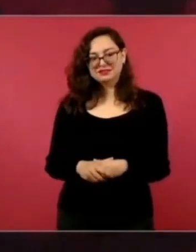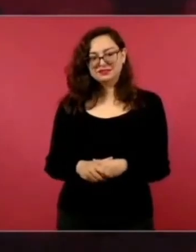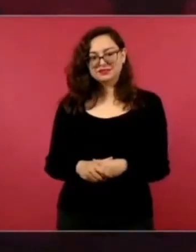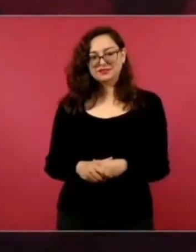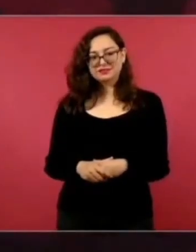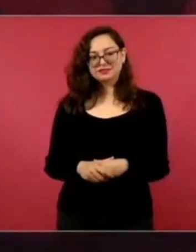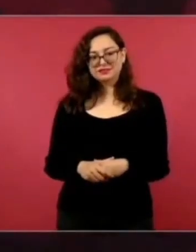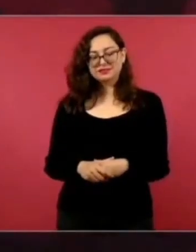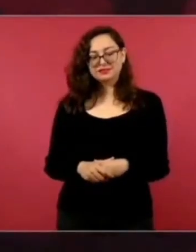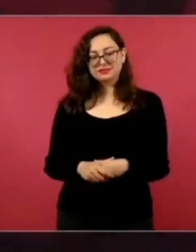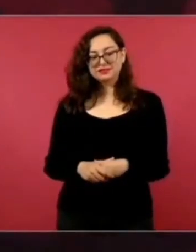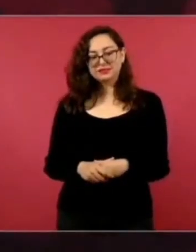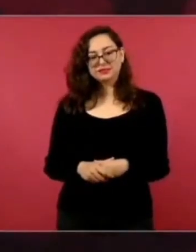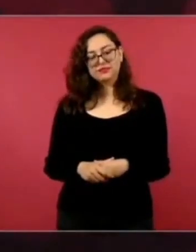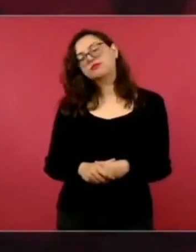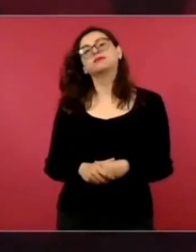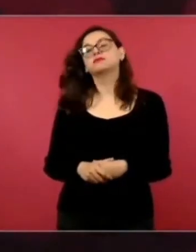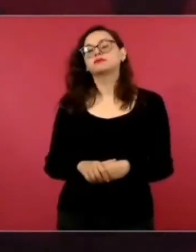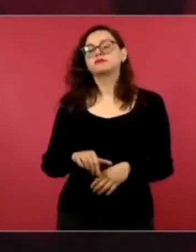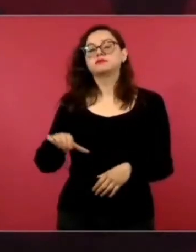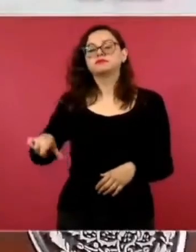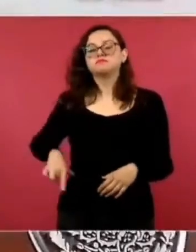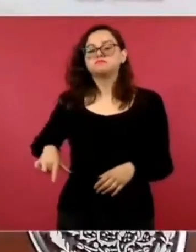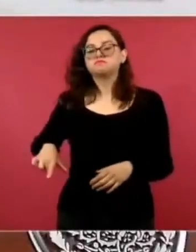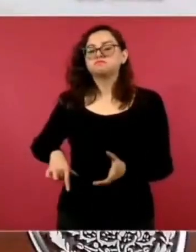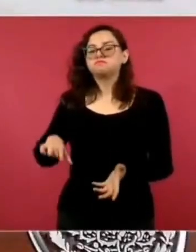Voy a hacer un negocio, decía.